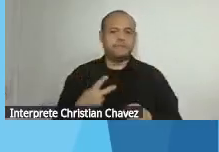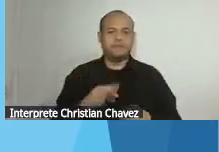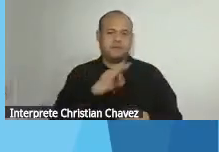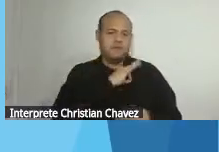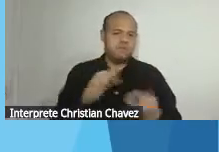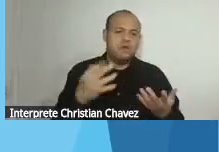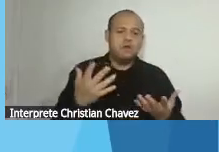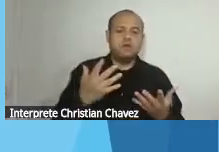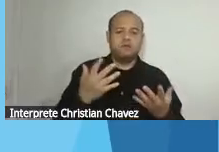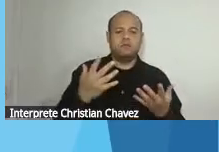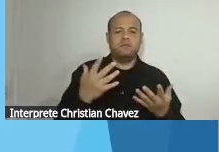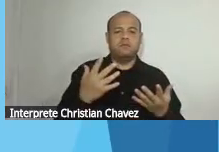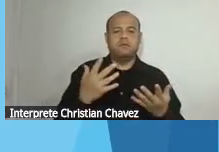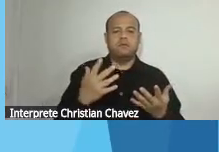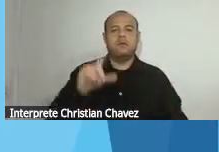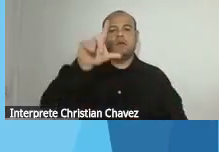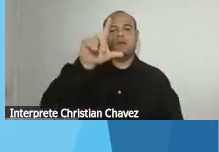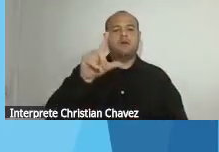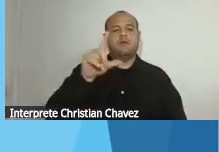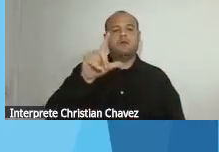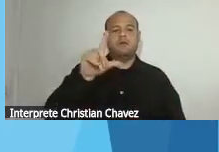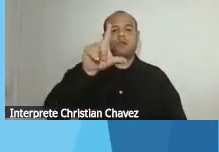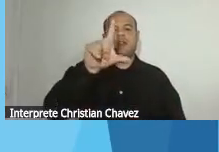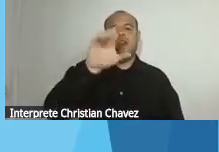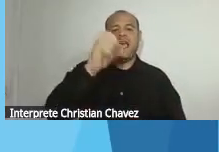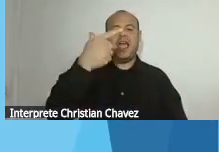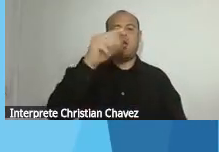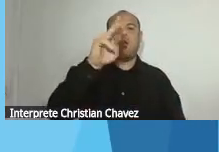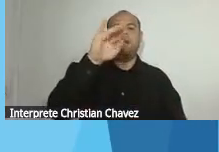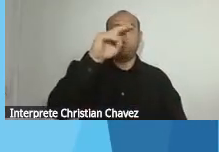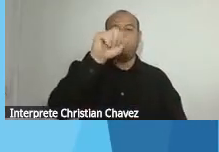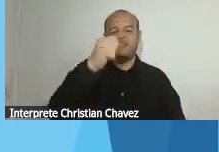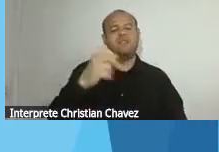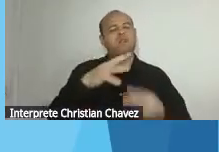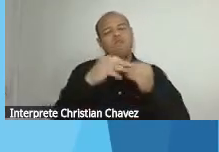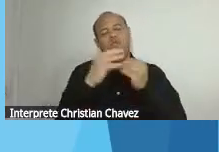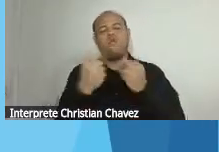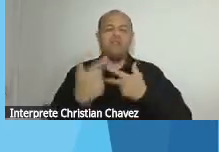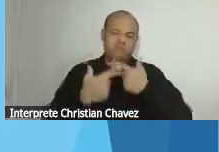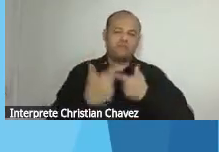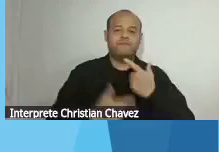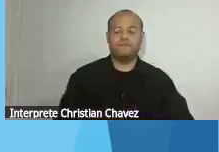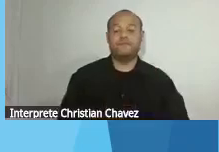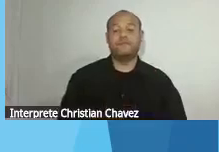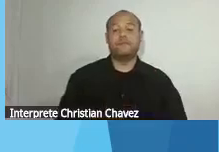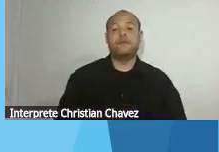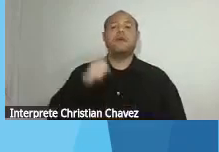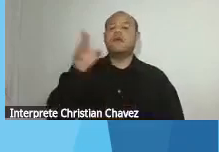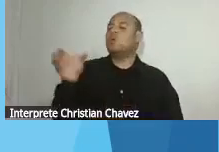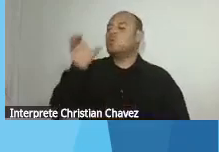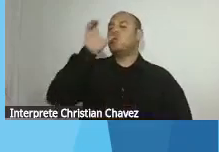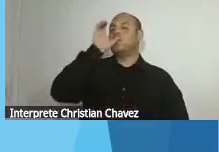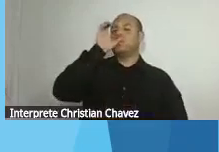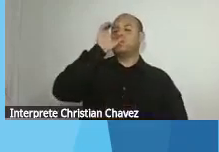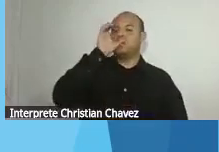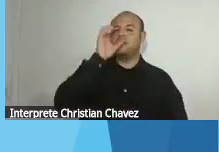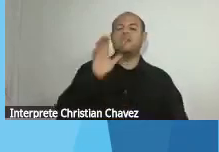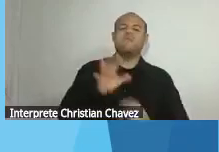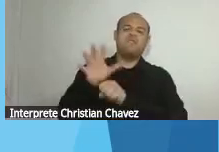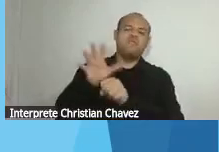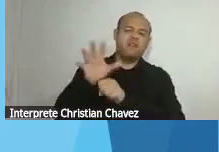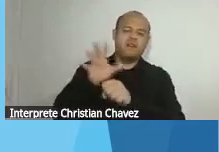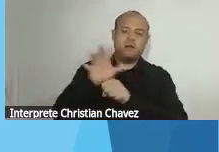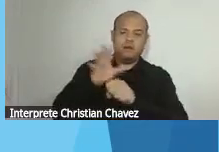las personas que viven con diabetes hacen una recomendación muy puntual para la bebida. Aquí en primera línea,